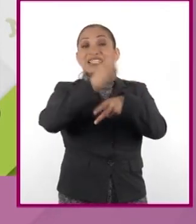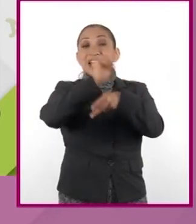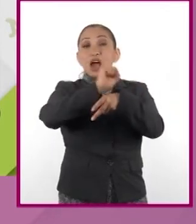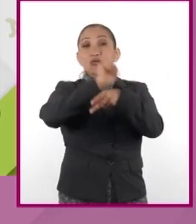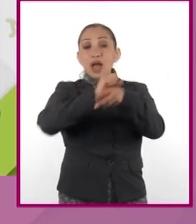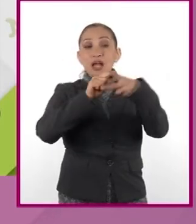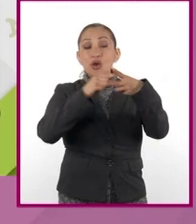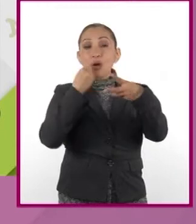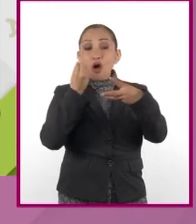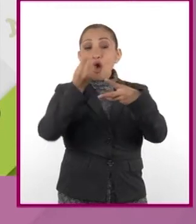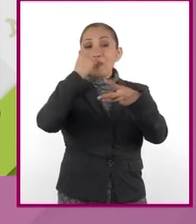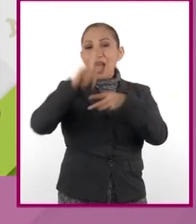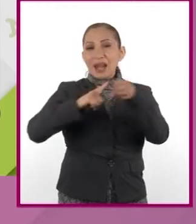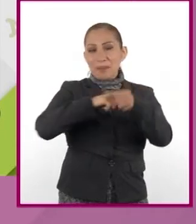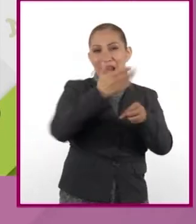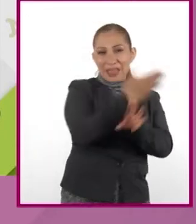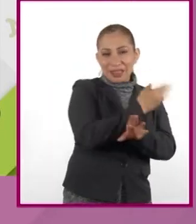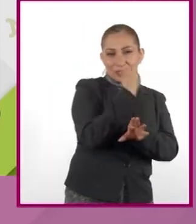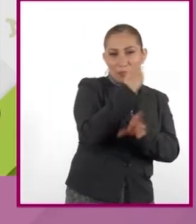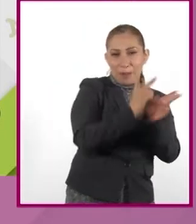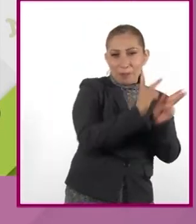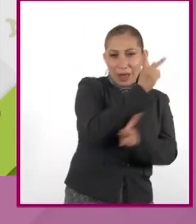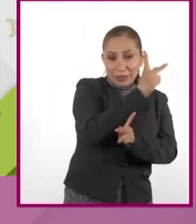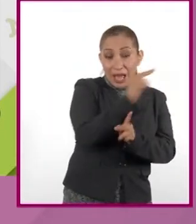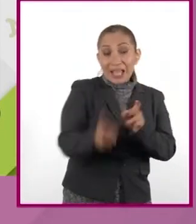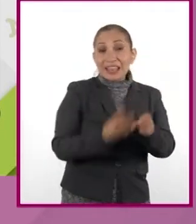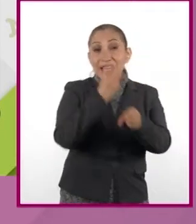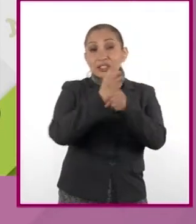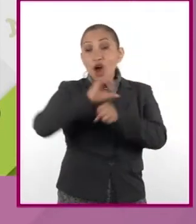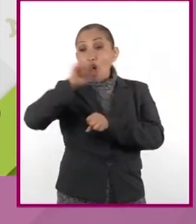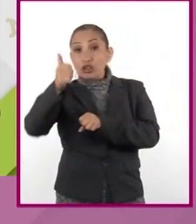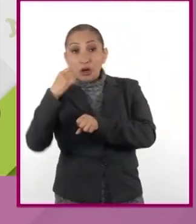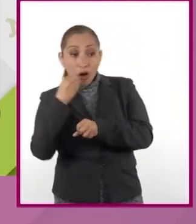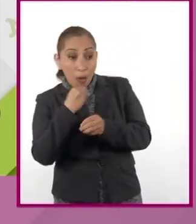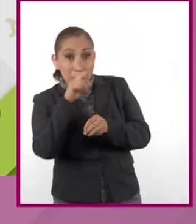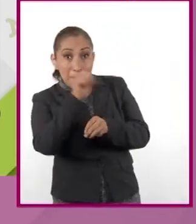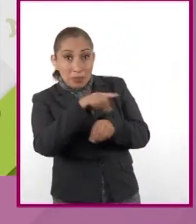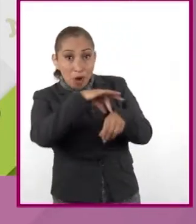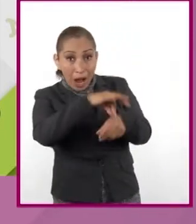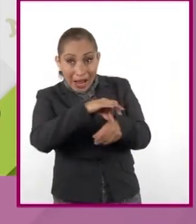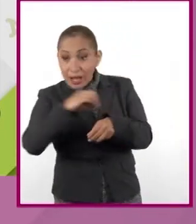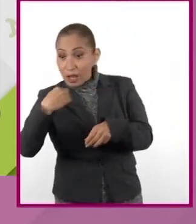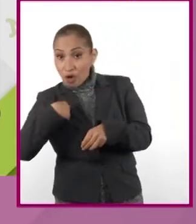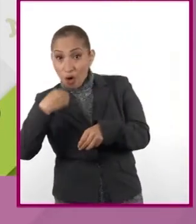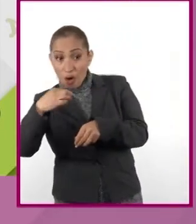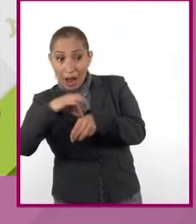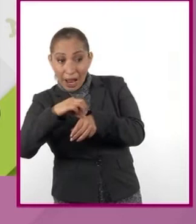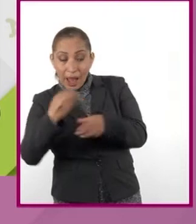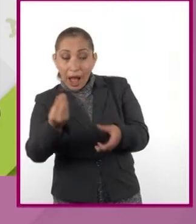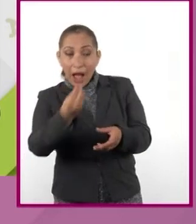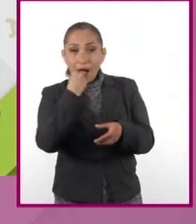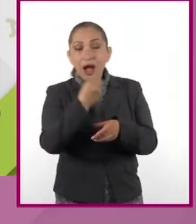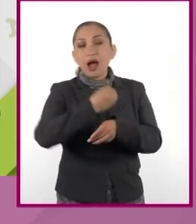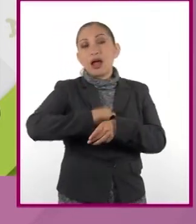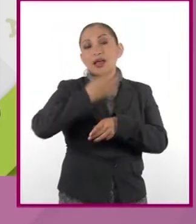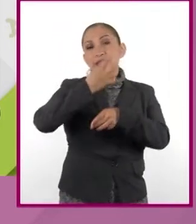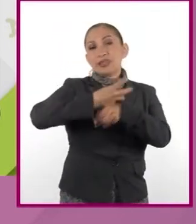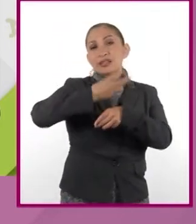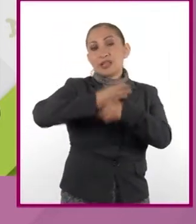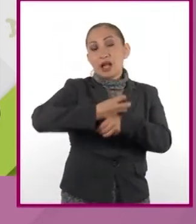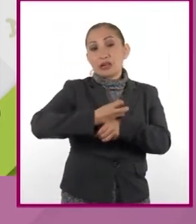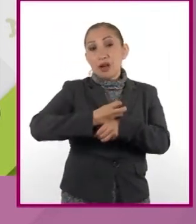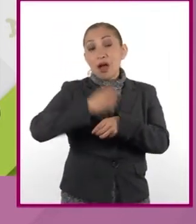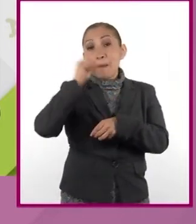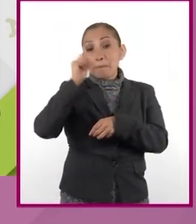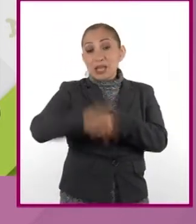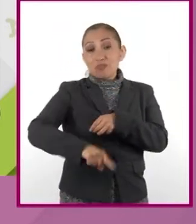un herbívoro y consumidores terciarios si se comen a otros carnívoros. Asimismo, la materia orgánica que se desecha en